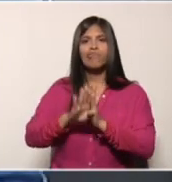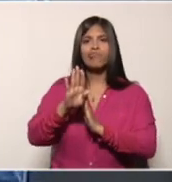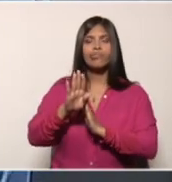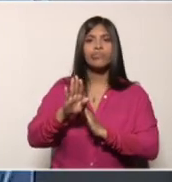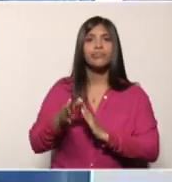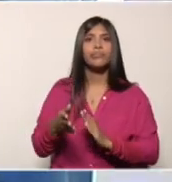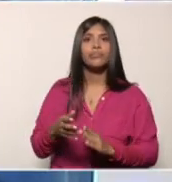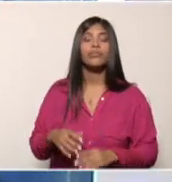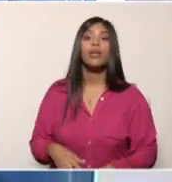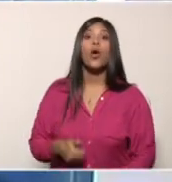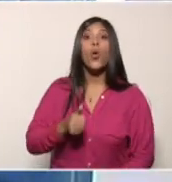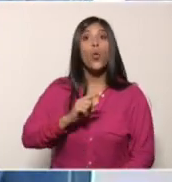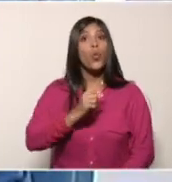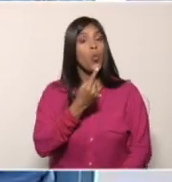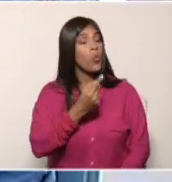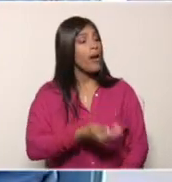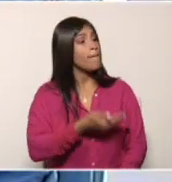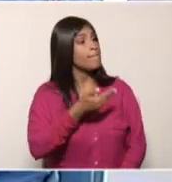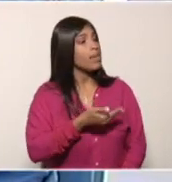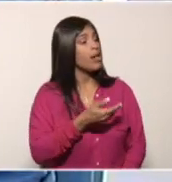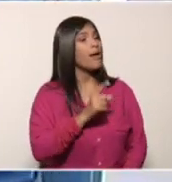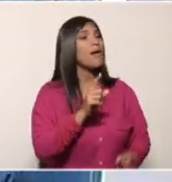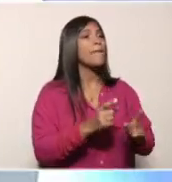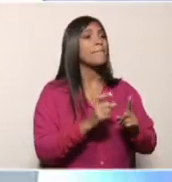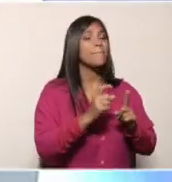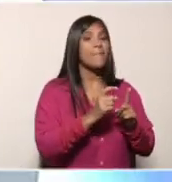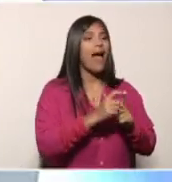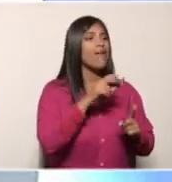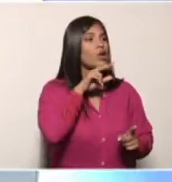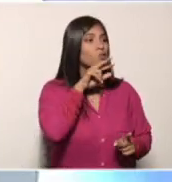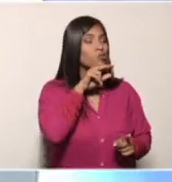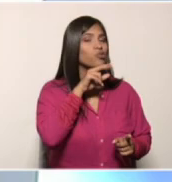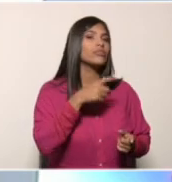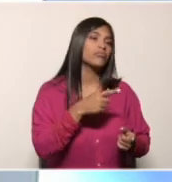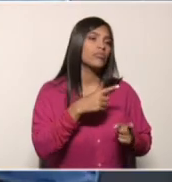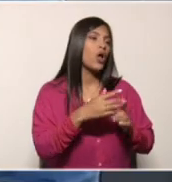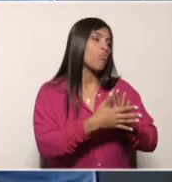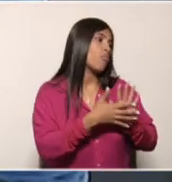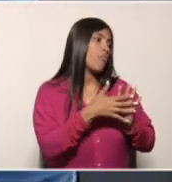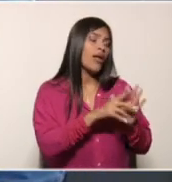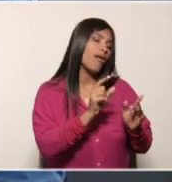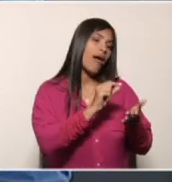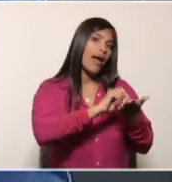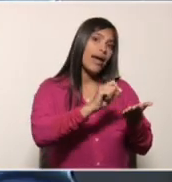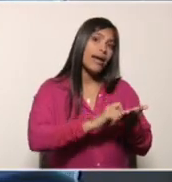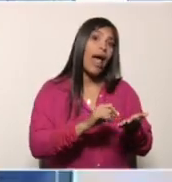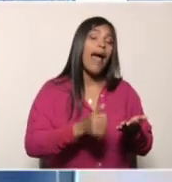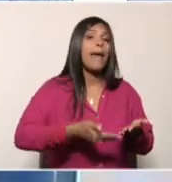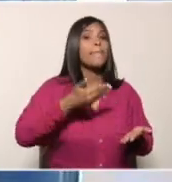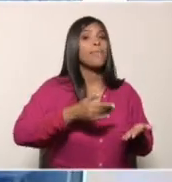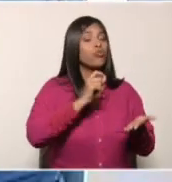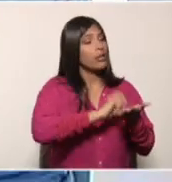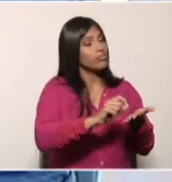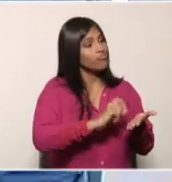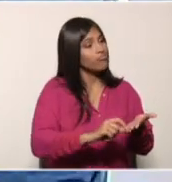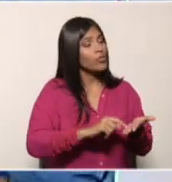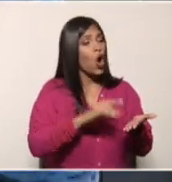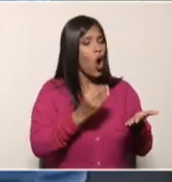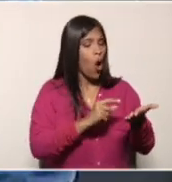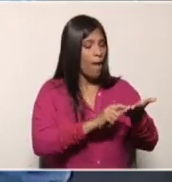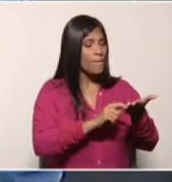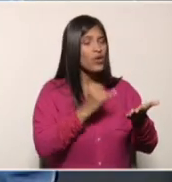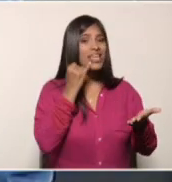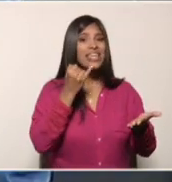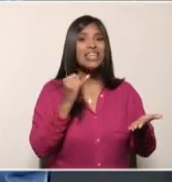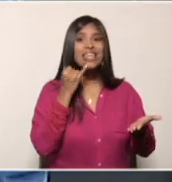columnas principales del inglés es su pronunciación, ¿no? Es correcto. Aprender igual cómo se escribe y cómo se pronuncia es vital en un